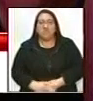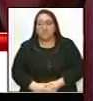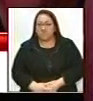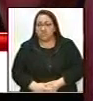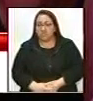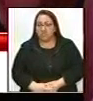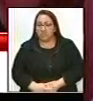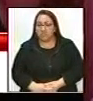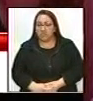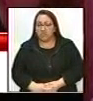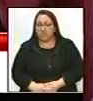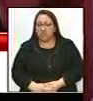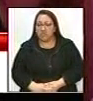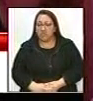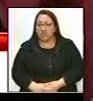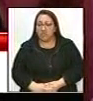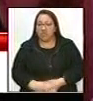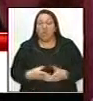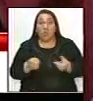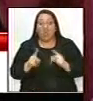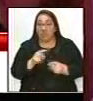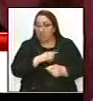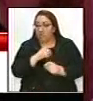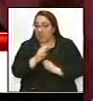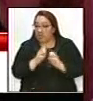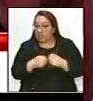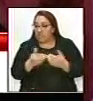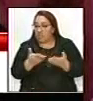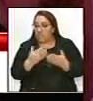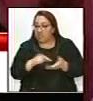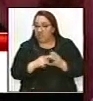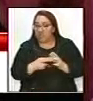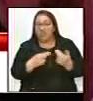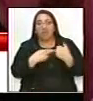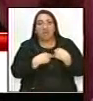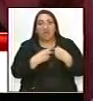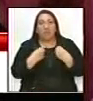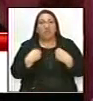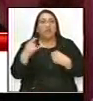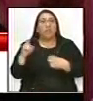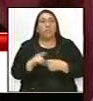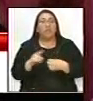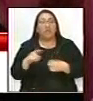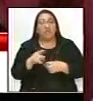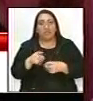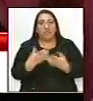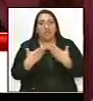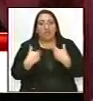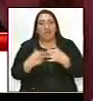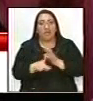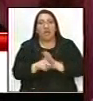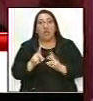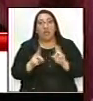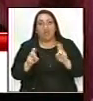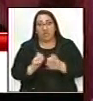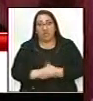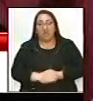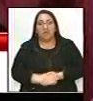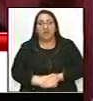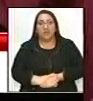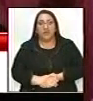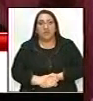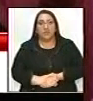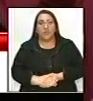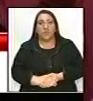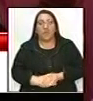por razones fácticas, cuando el Poder Ejecutivo pide facultad delegada es porque tiene urgencia de legislar sobre algunas materias. Llevarlo